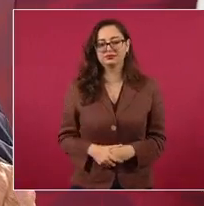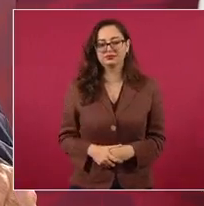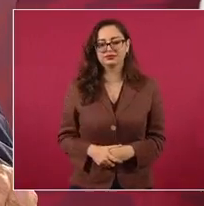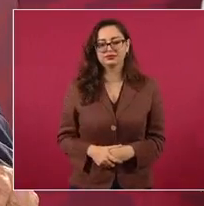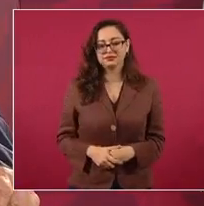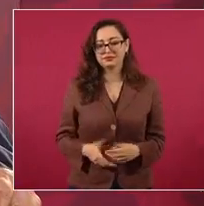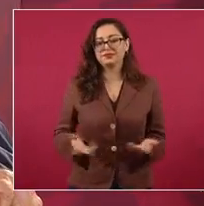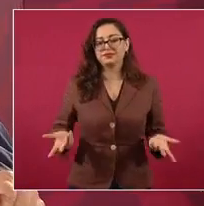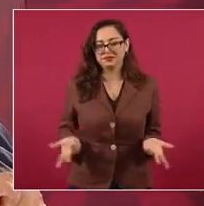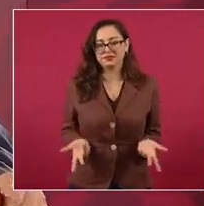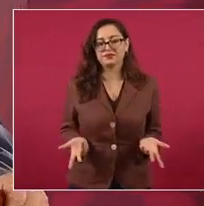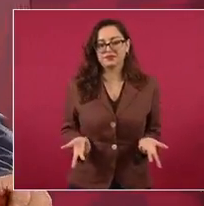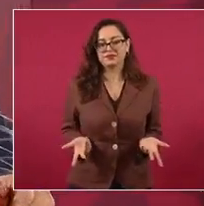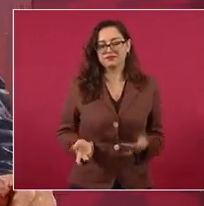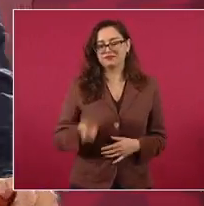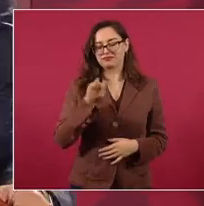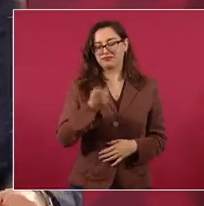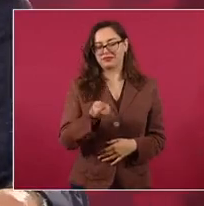Entonces es